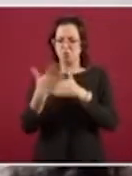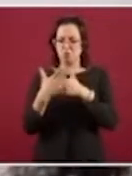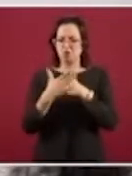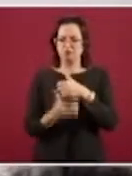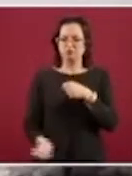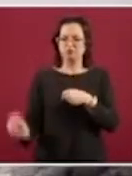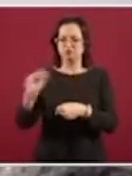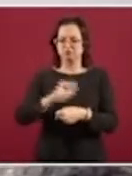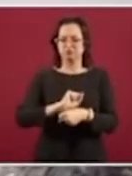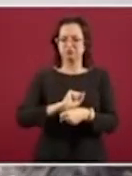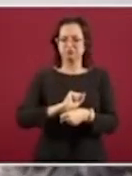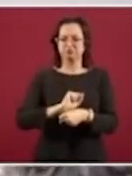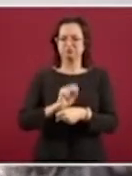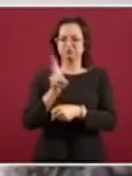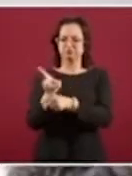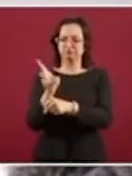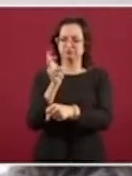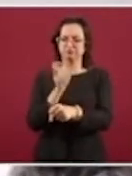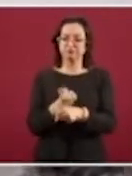próxima invitamos a